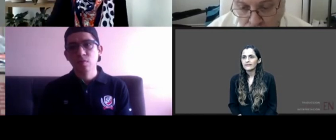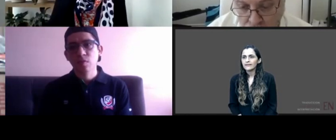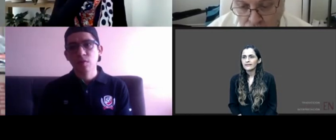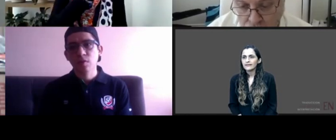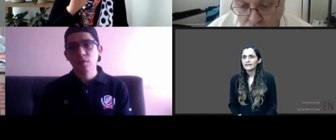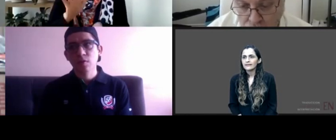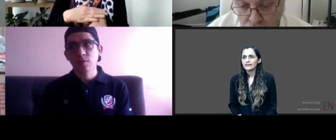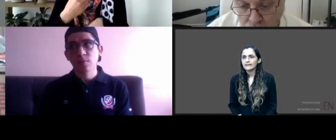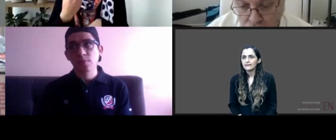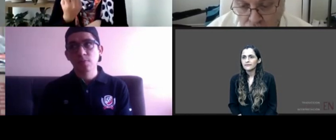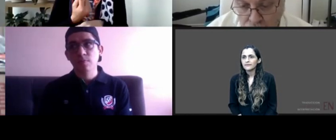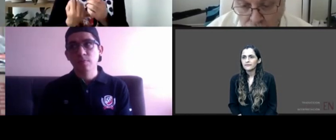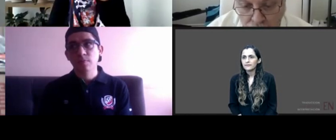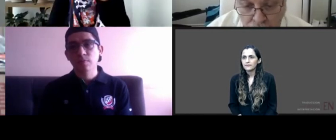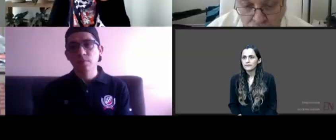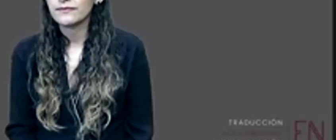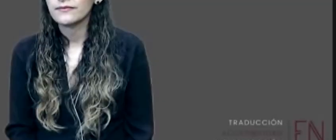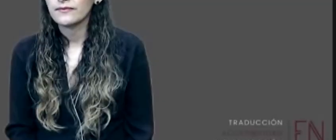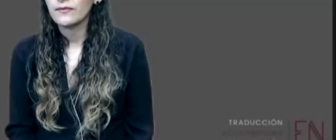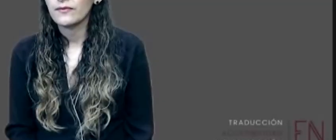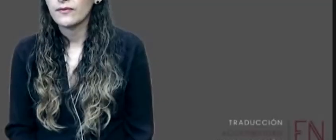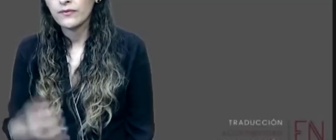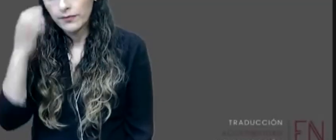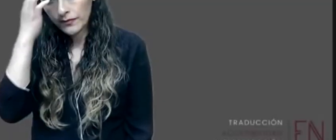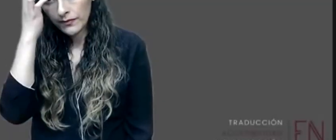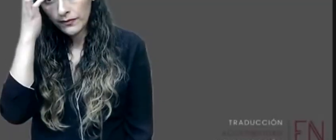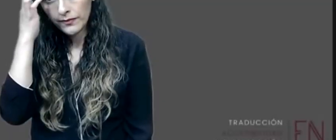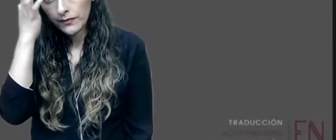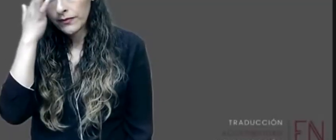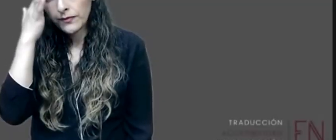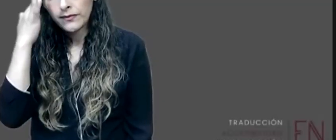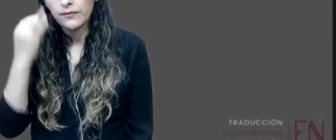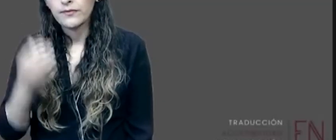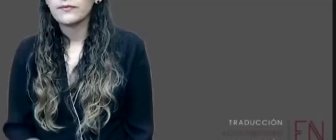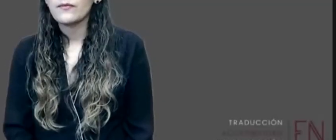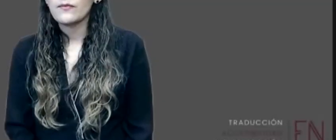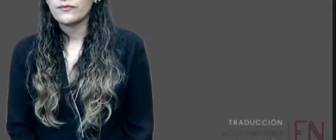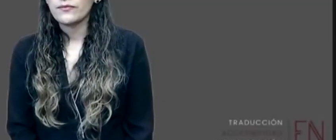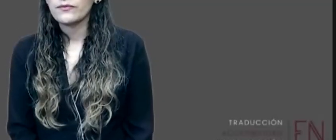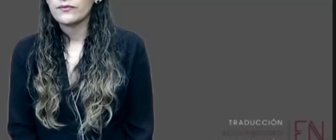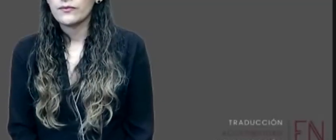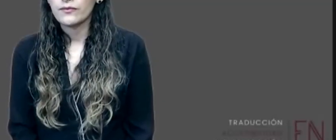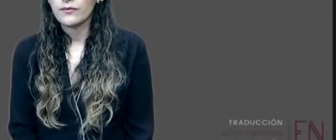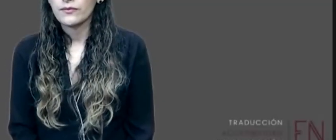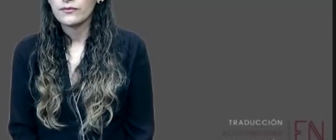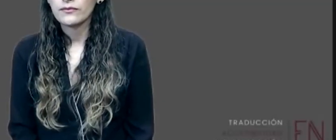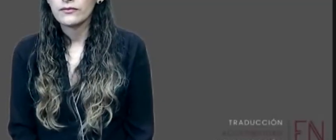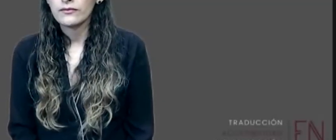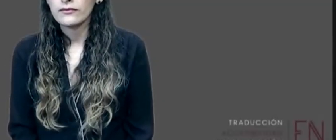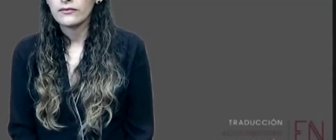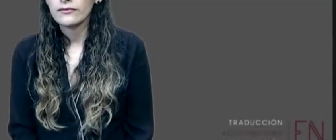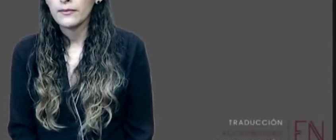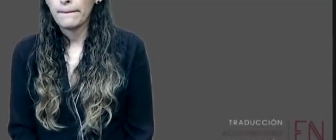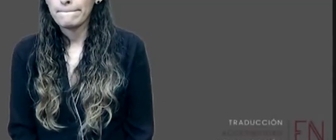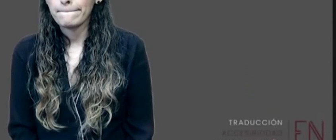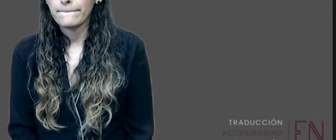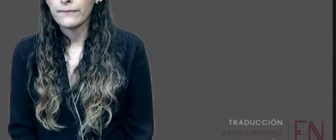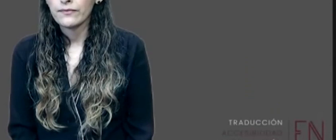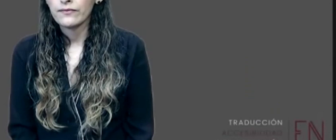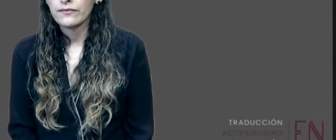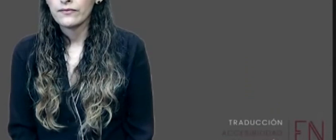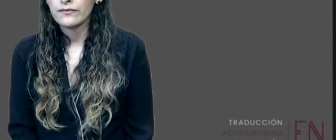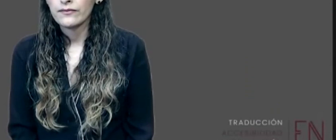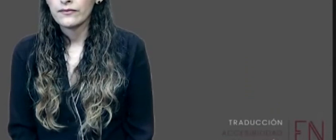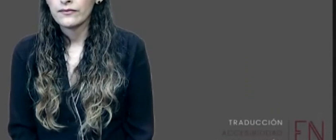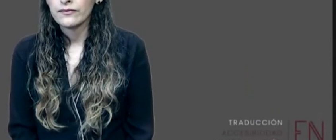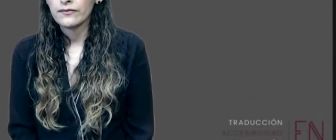Sé que por cuestiones políticas es una excelente idea o una idea que se ve como muy, muy buena. Perdón, se